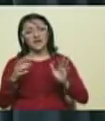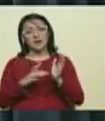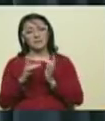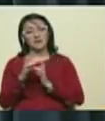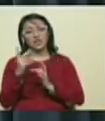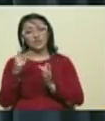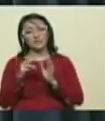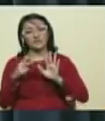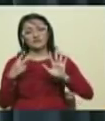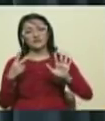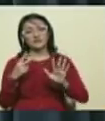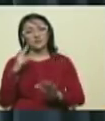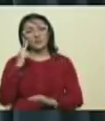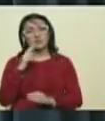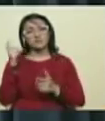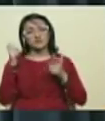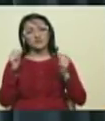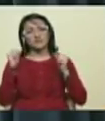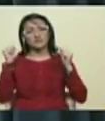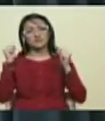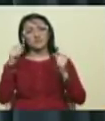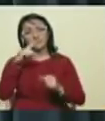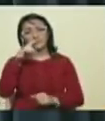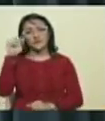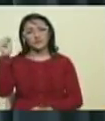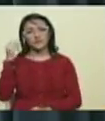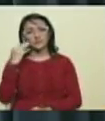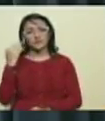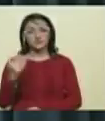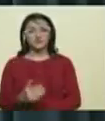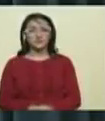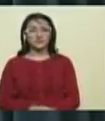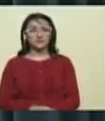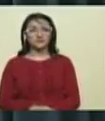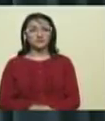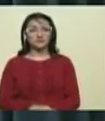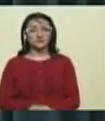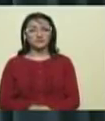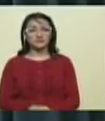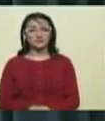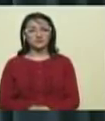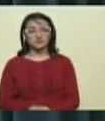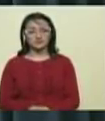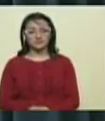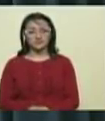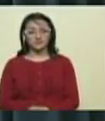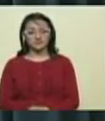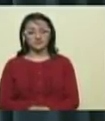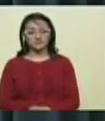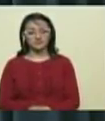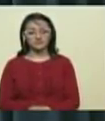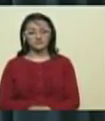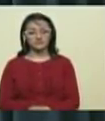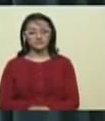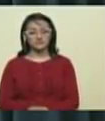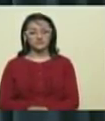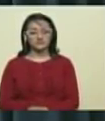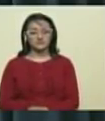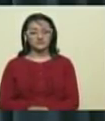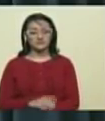Con Bolívar y Chávez venceremos, Nicolás Maduro Moros, presidente. Teníamos que cumplir un